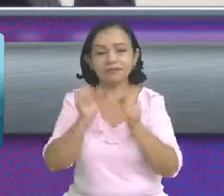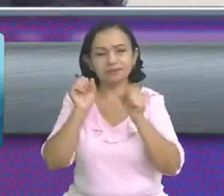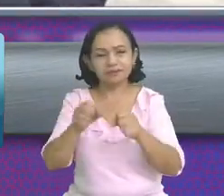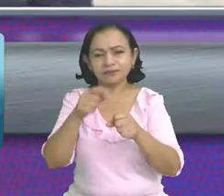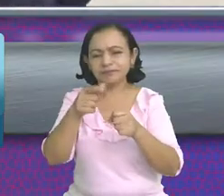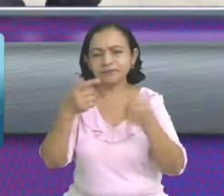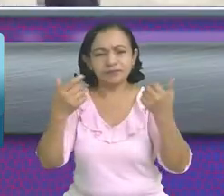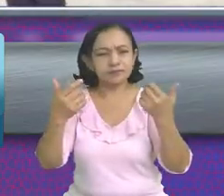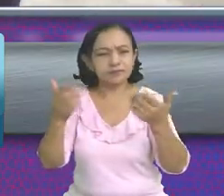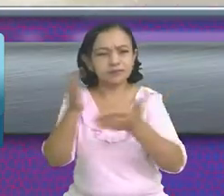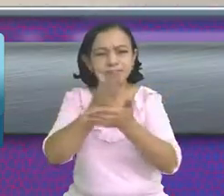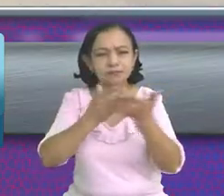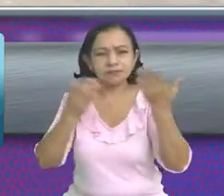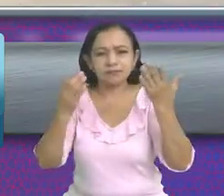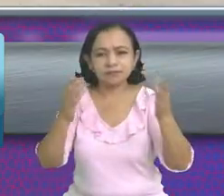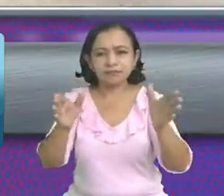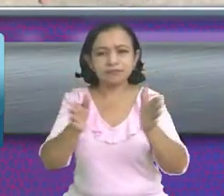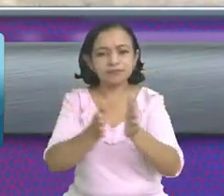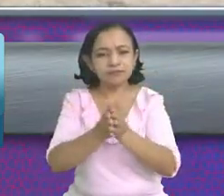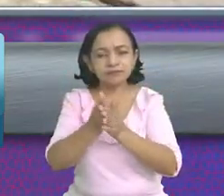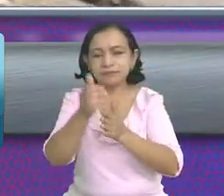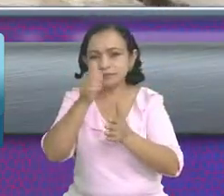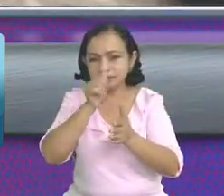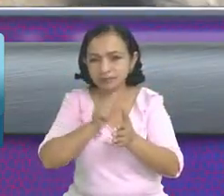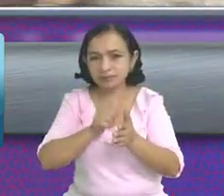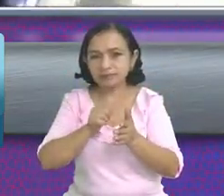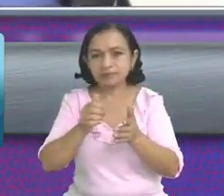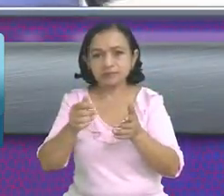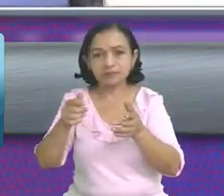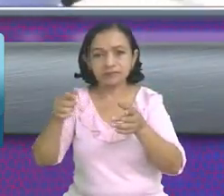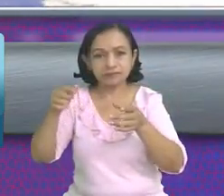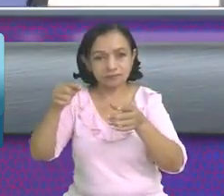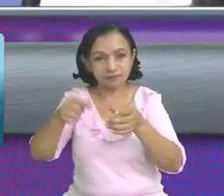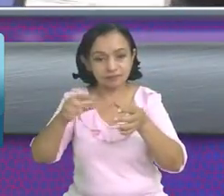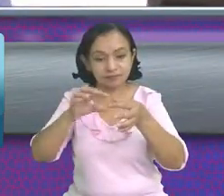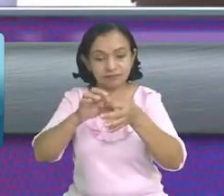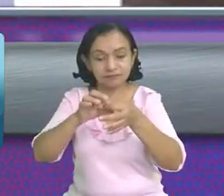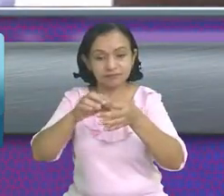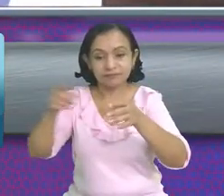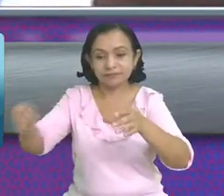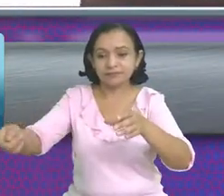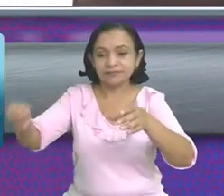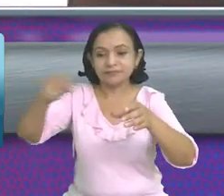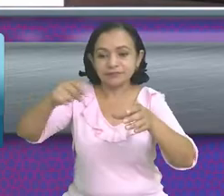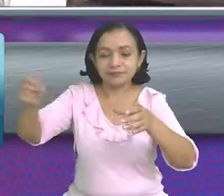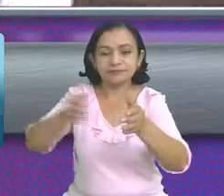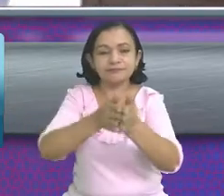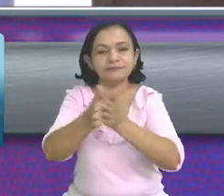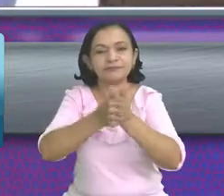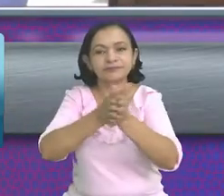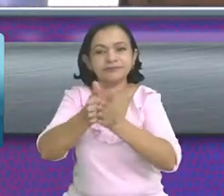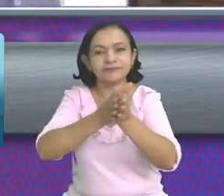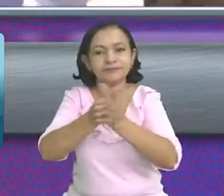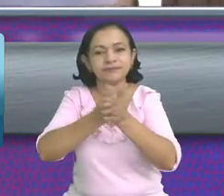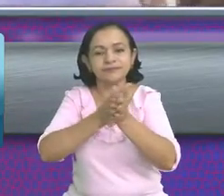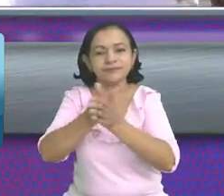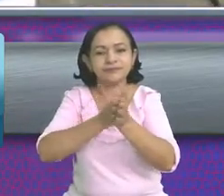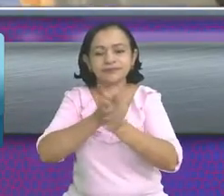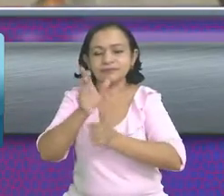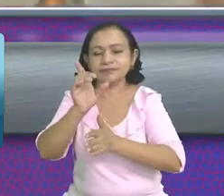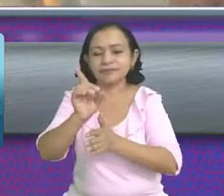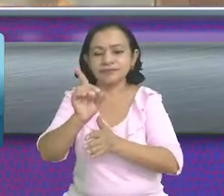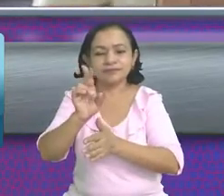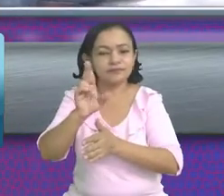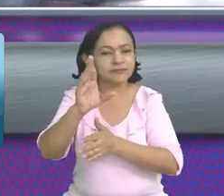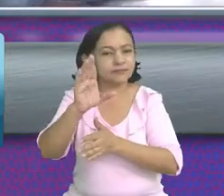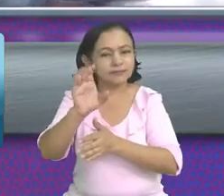tomar ciertos productos como estos, siempre y cuando no vayan con la orientación o con la connotación de que va a ser dulce.